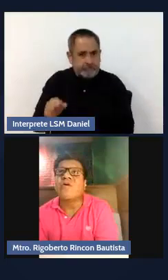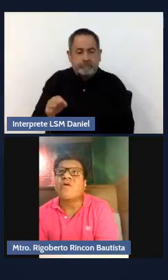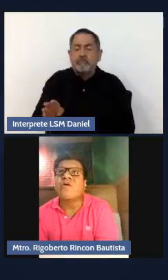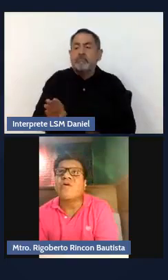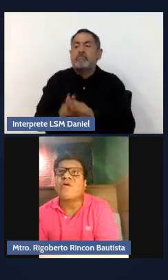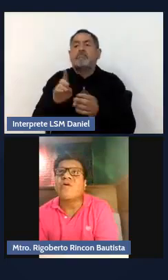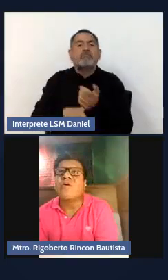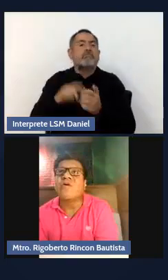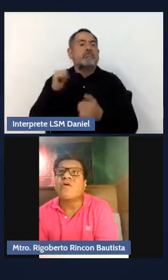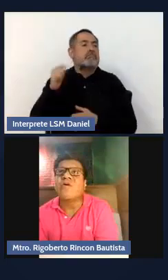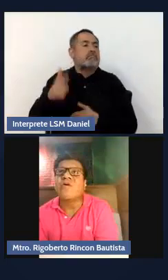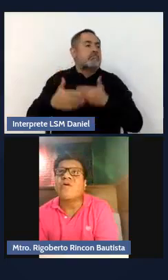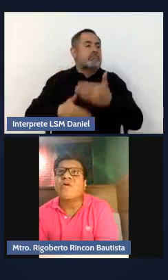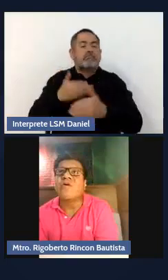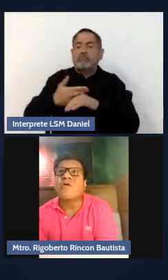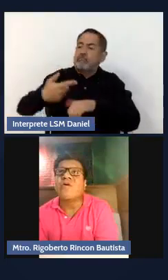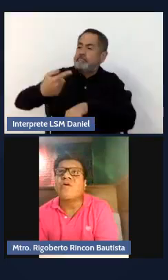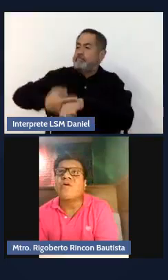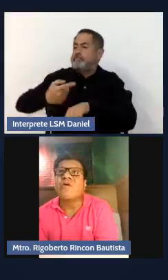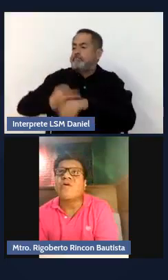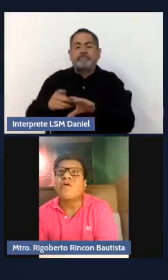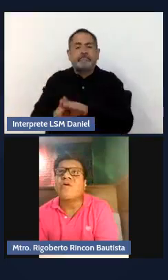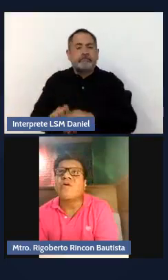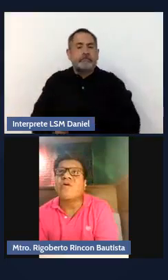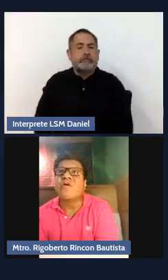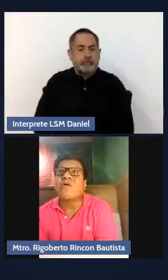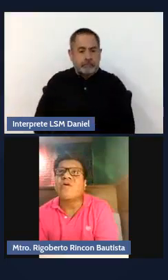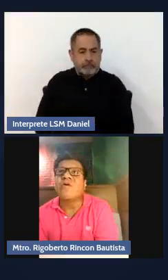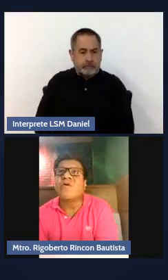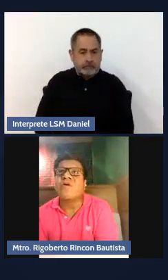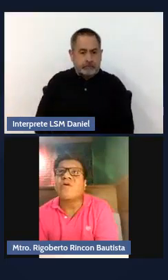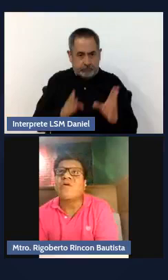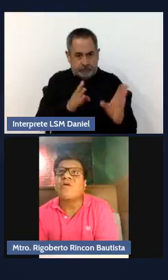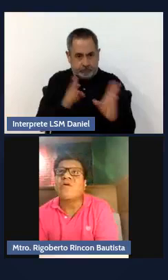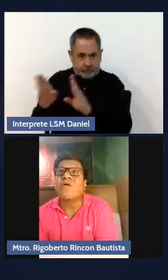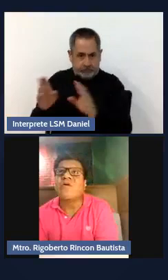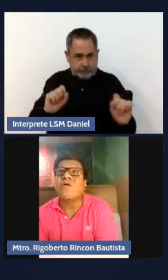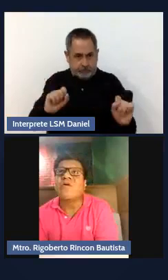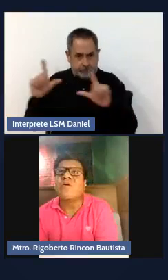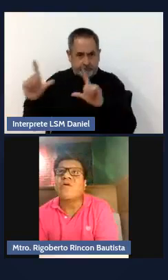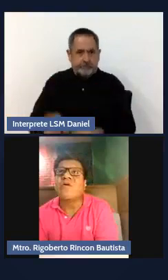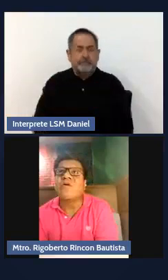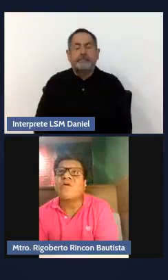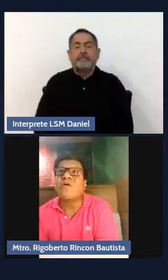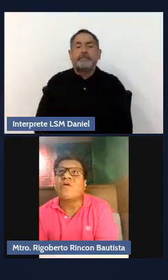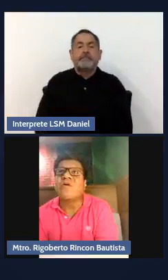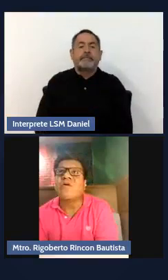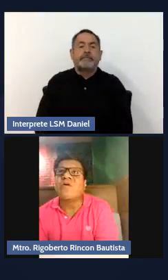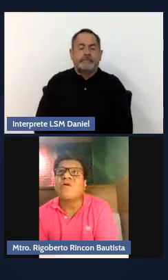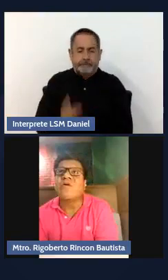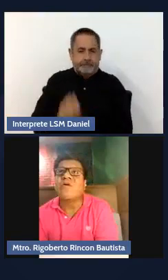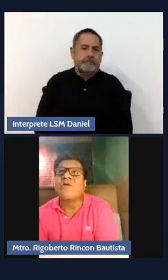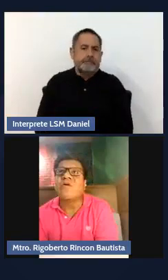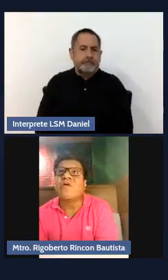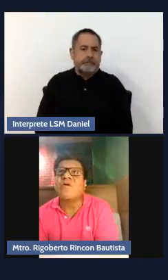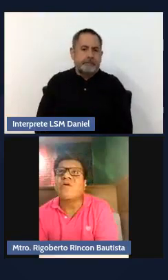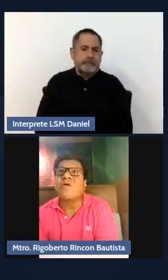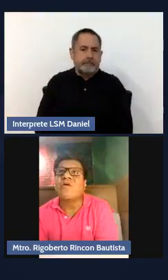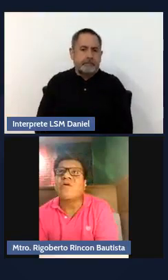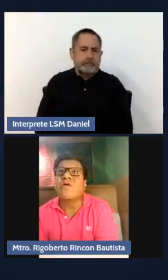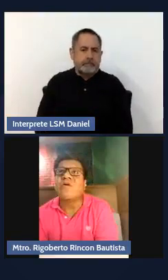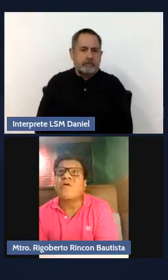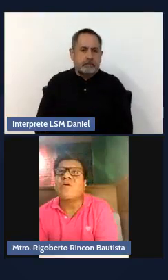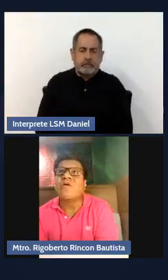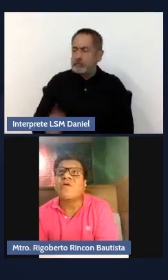alguna circunstancia determinada. ¿Sí? Vamos a pasar a la siguiente diapositiva, por favor. Ok. Algo